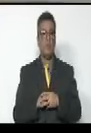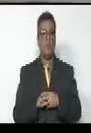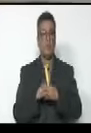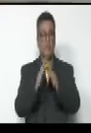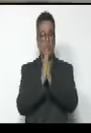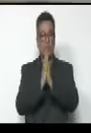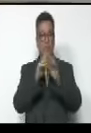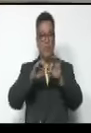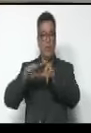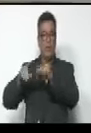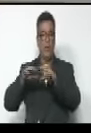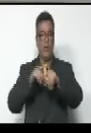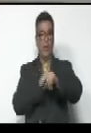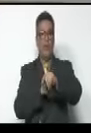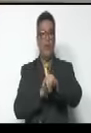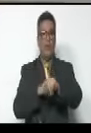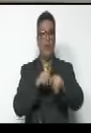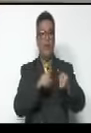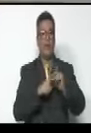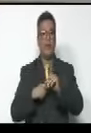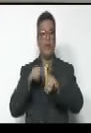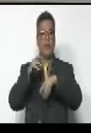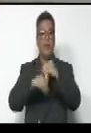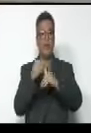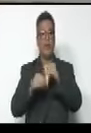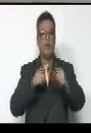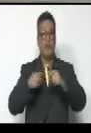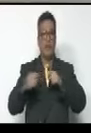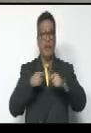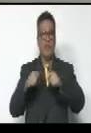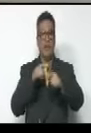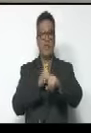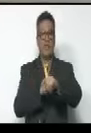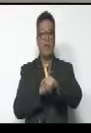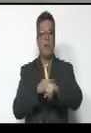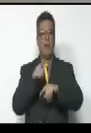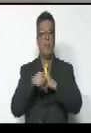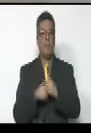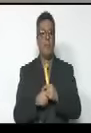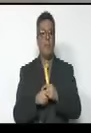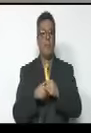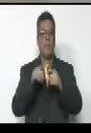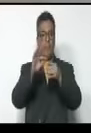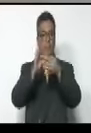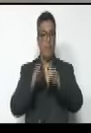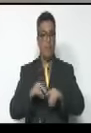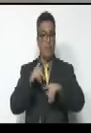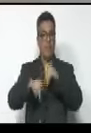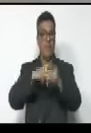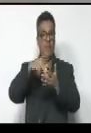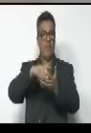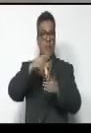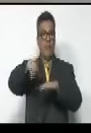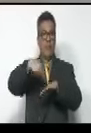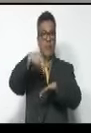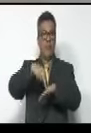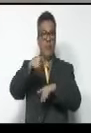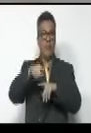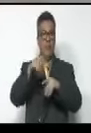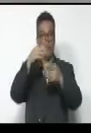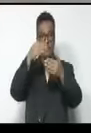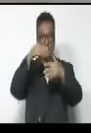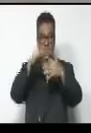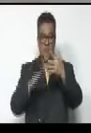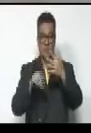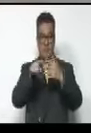Por favor, secretaria, sírvese a remitirlo a las comisiones permanentes de Contraloría y de Economía, Finanzas y Desarrollo Nacional. Siguiente punto de la